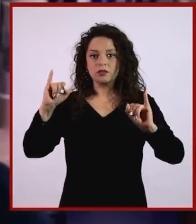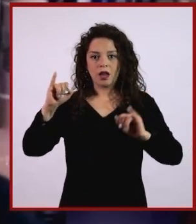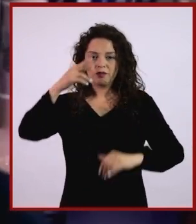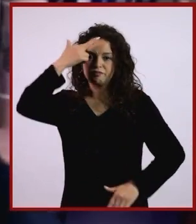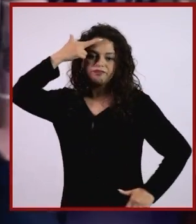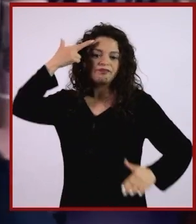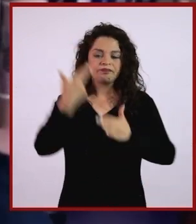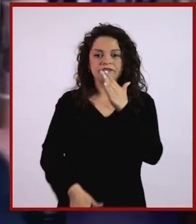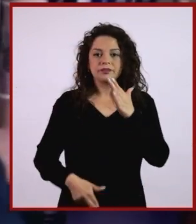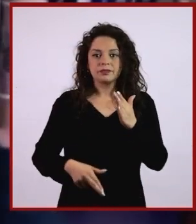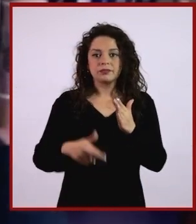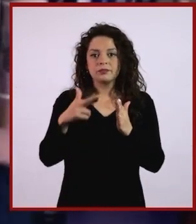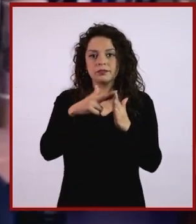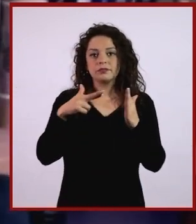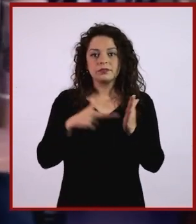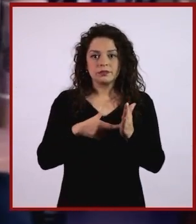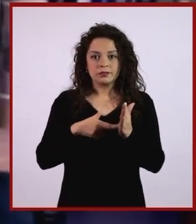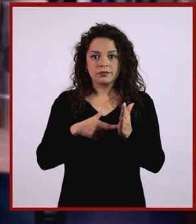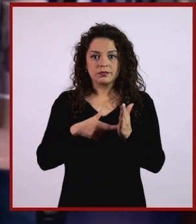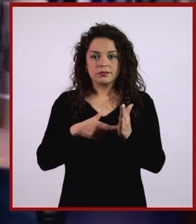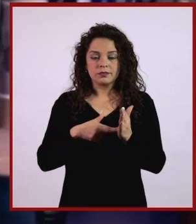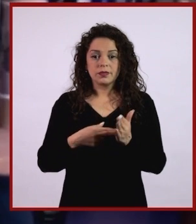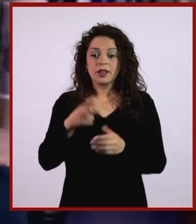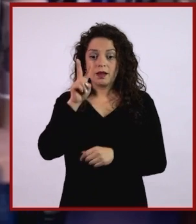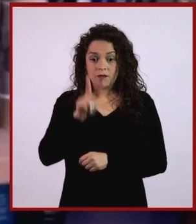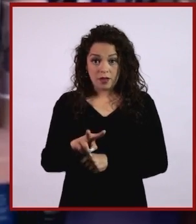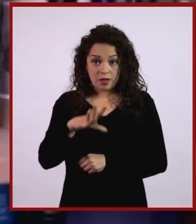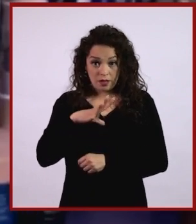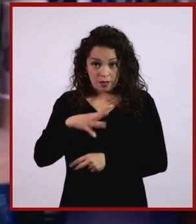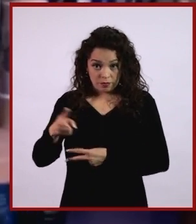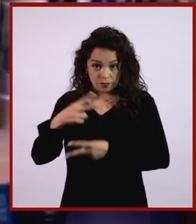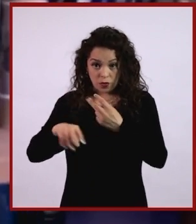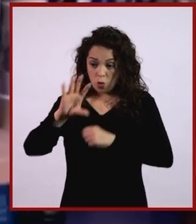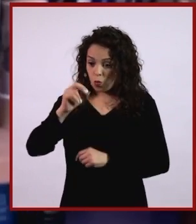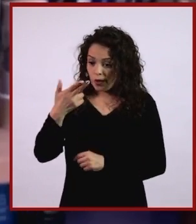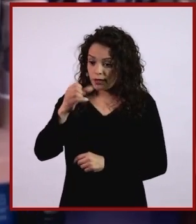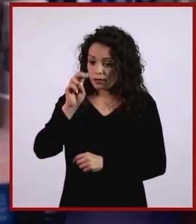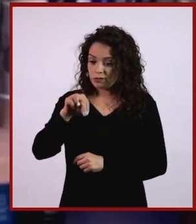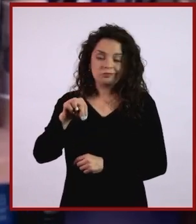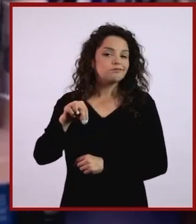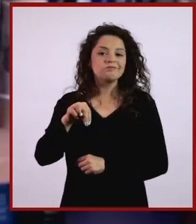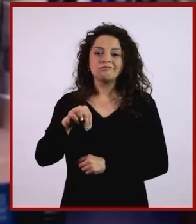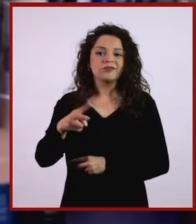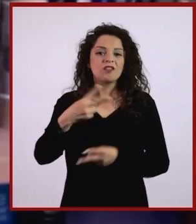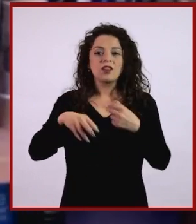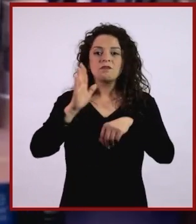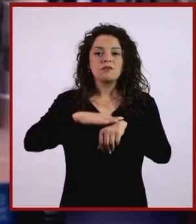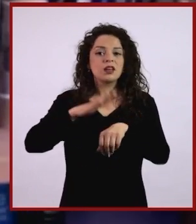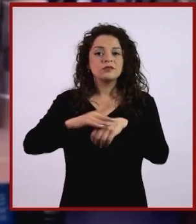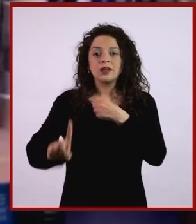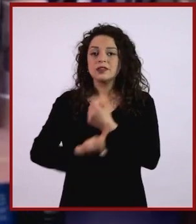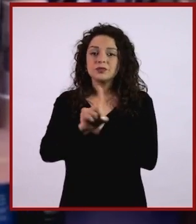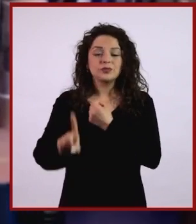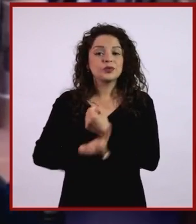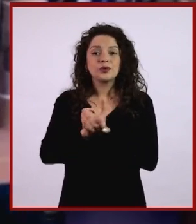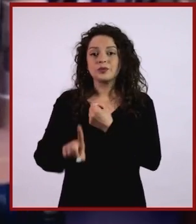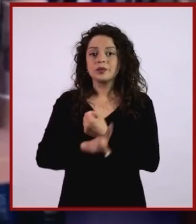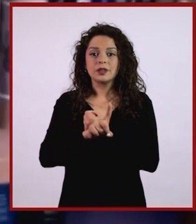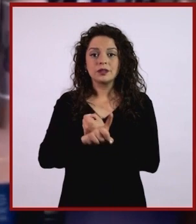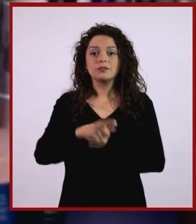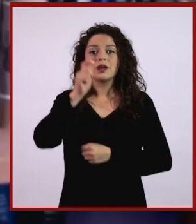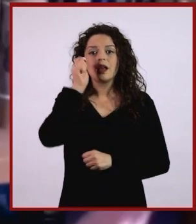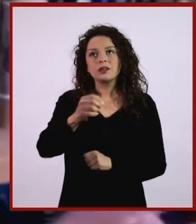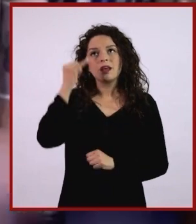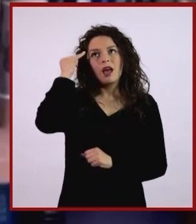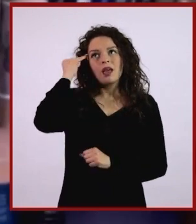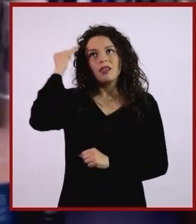vinieron a romper las reglas que más o menos funcionaban en el periodo colonial y en vez de generar cohesión, generaron mucho mayor conflicto. Y más